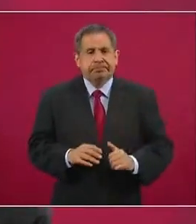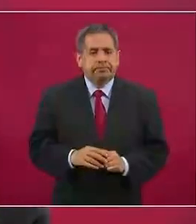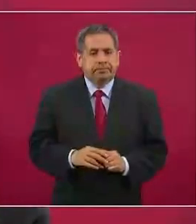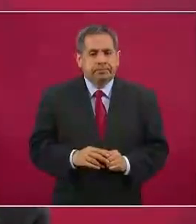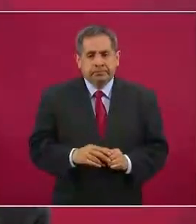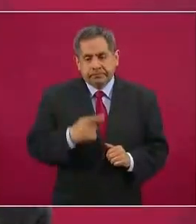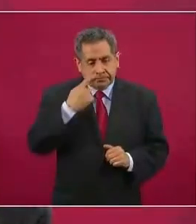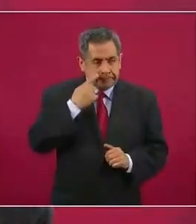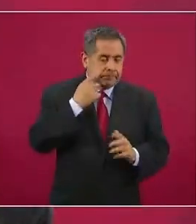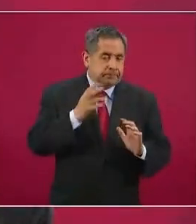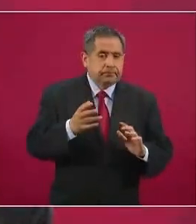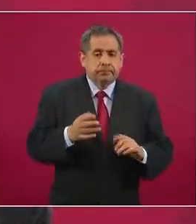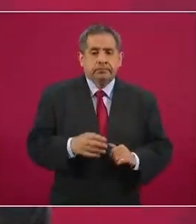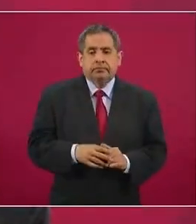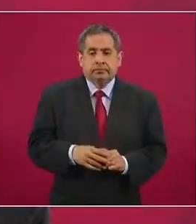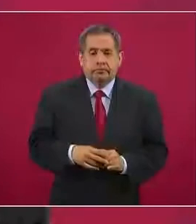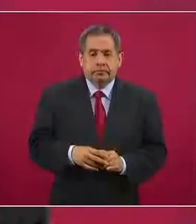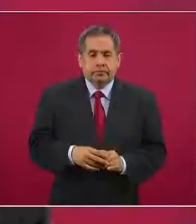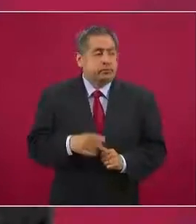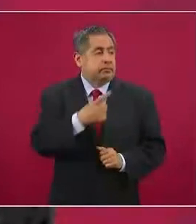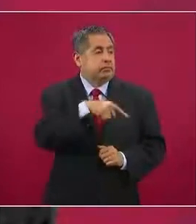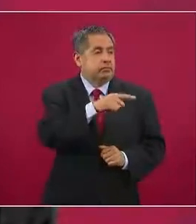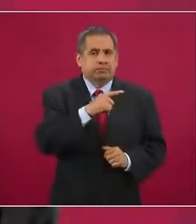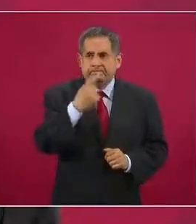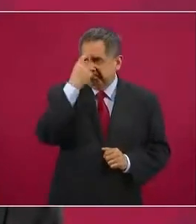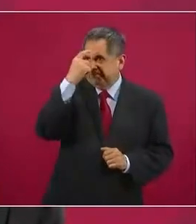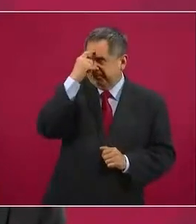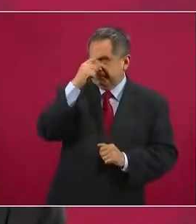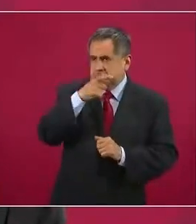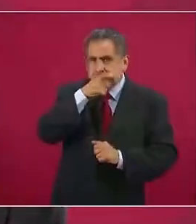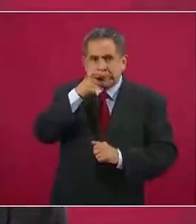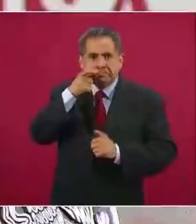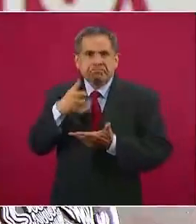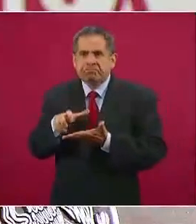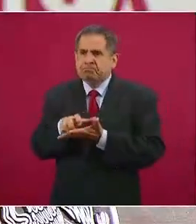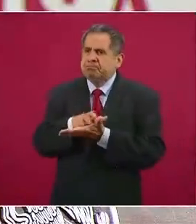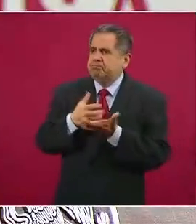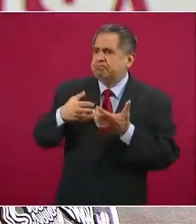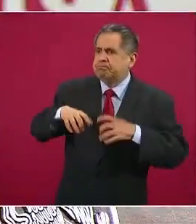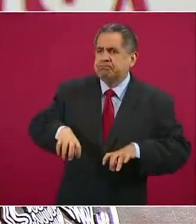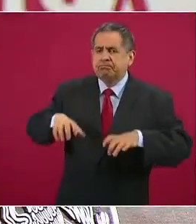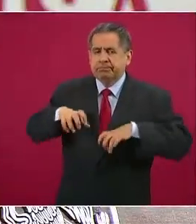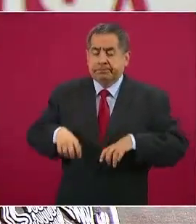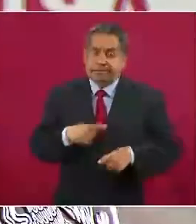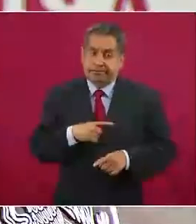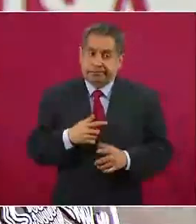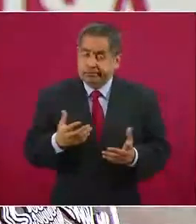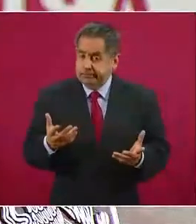Todo es la ambición al dinero, a la utilidad.